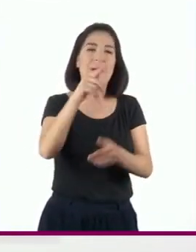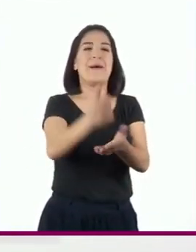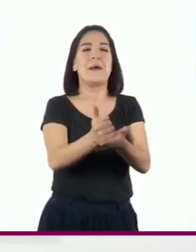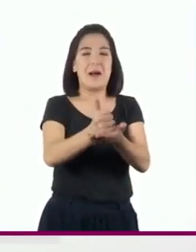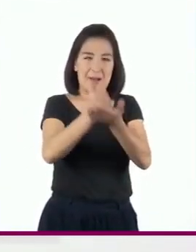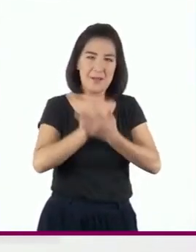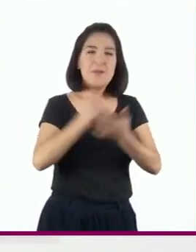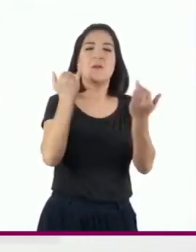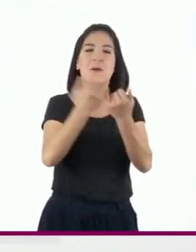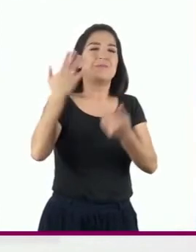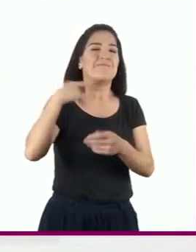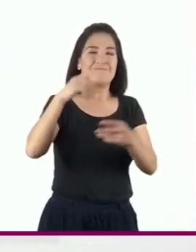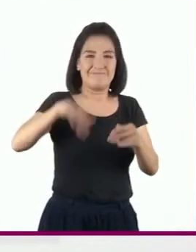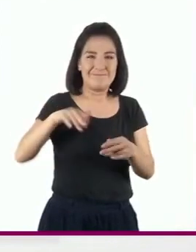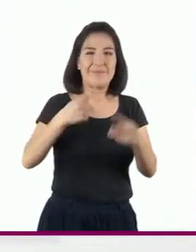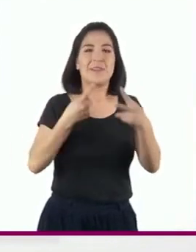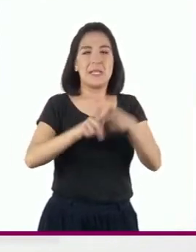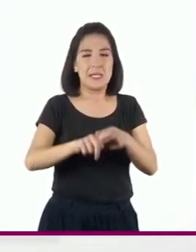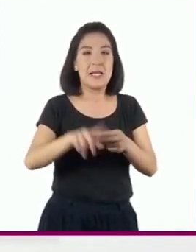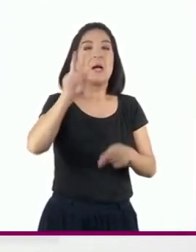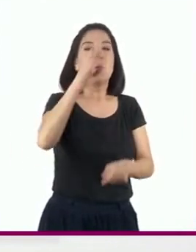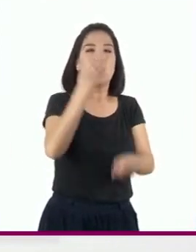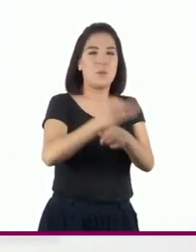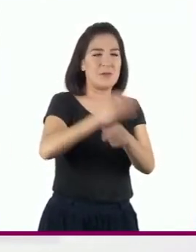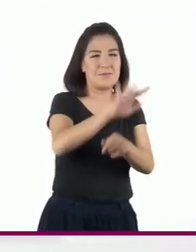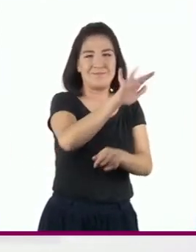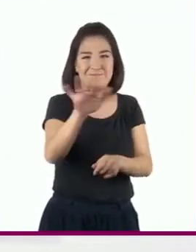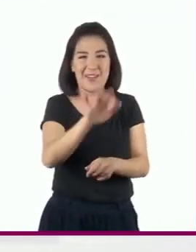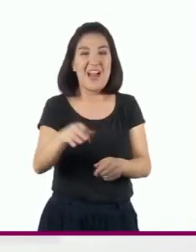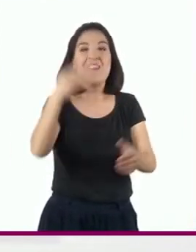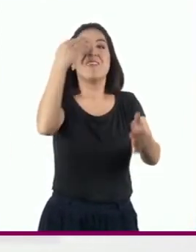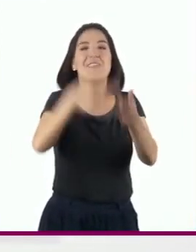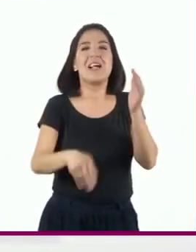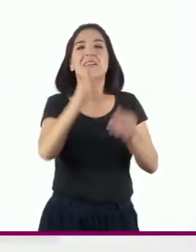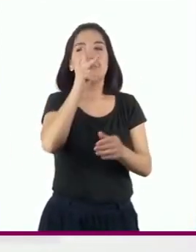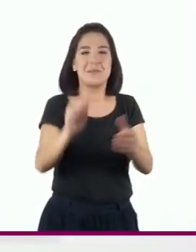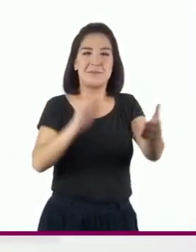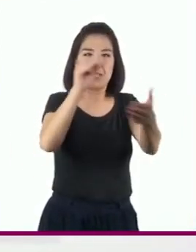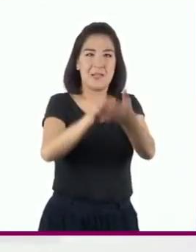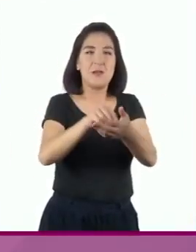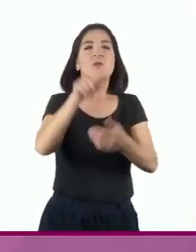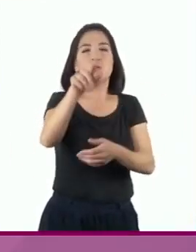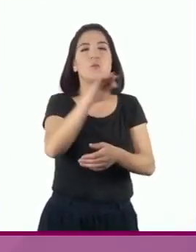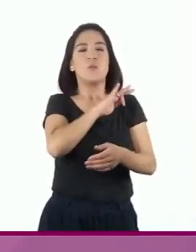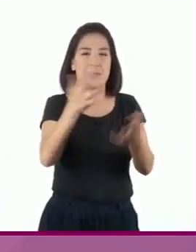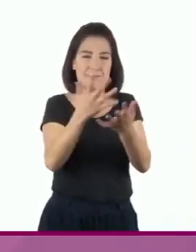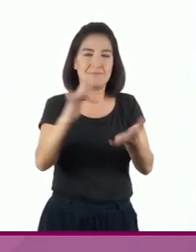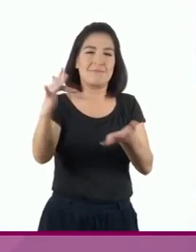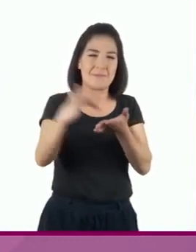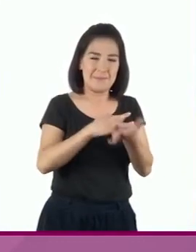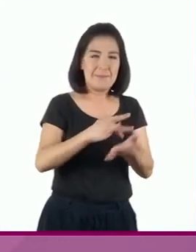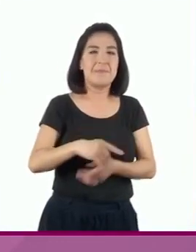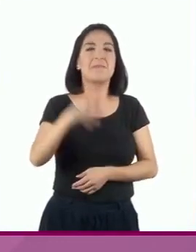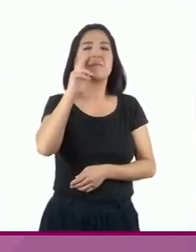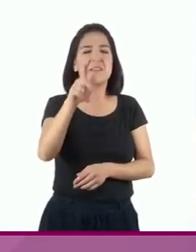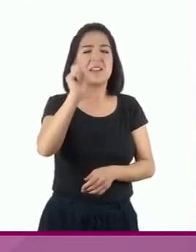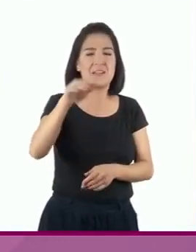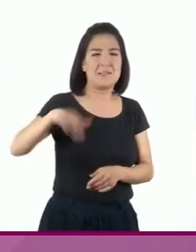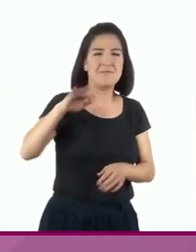especie endémica. Pueden integrar las que consideren interesantes. Para